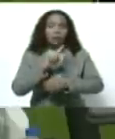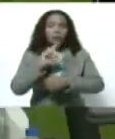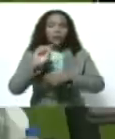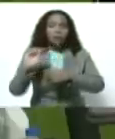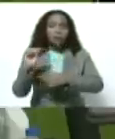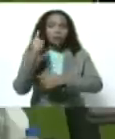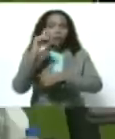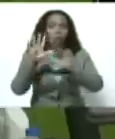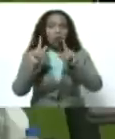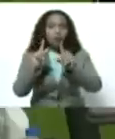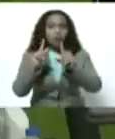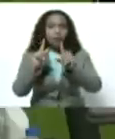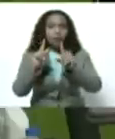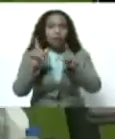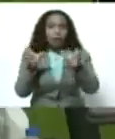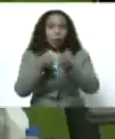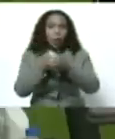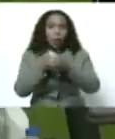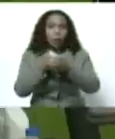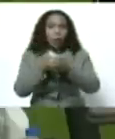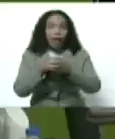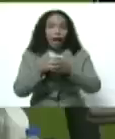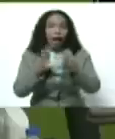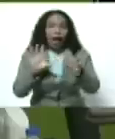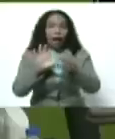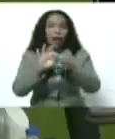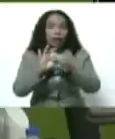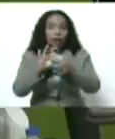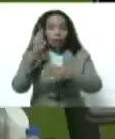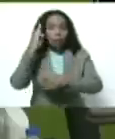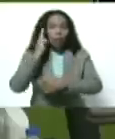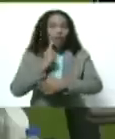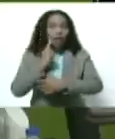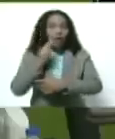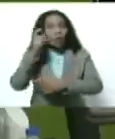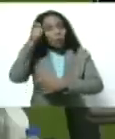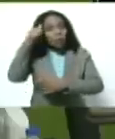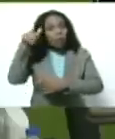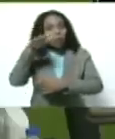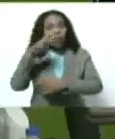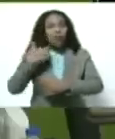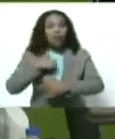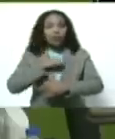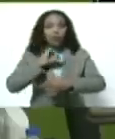Estado y de Gobierno de la Alianza Bolivariana para los Pueblos de Nuestra América